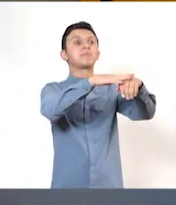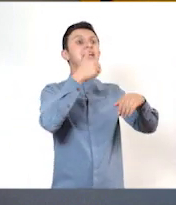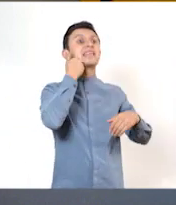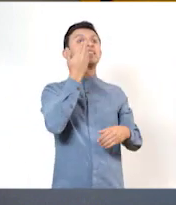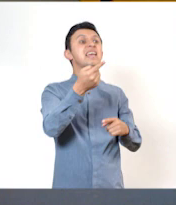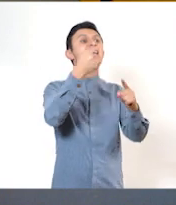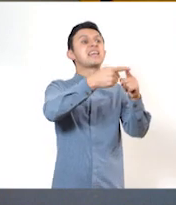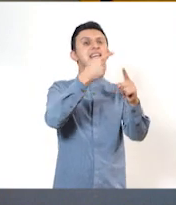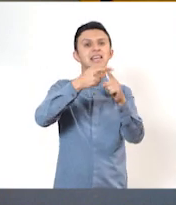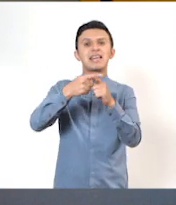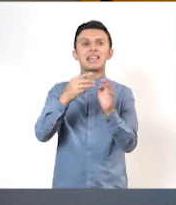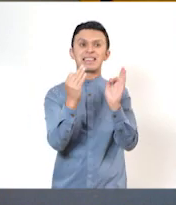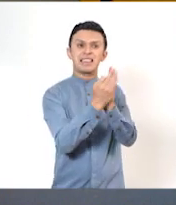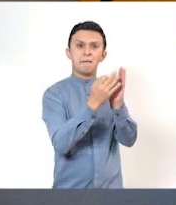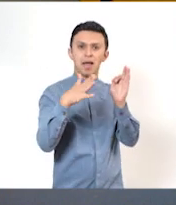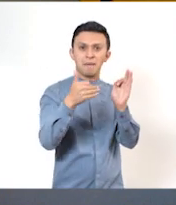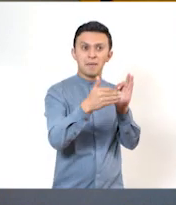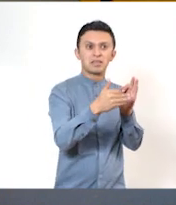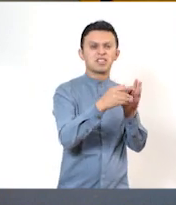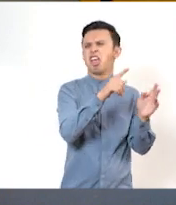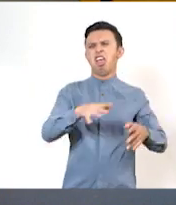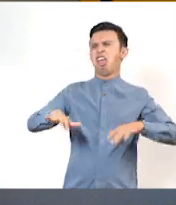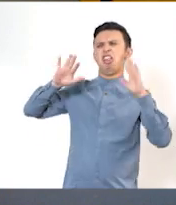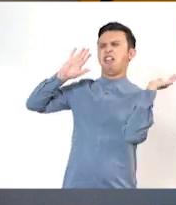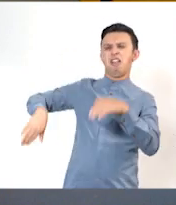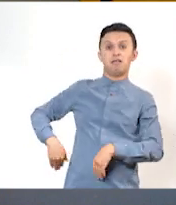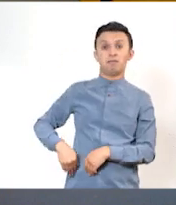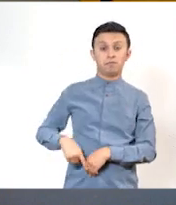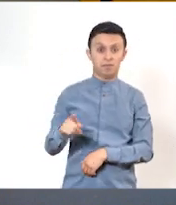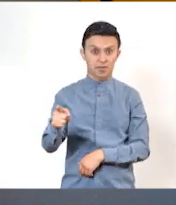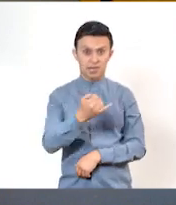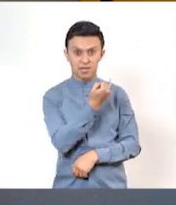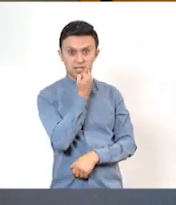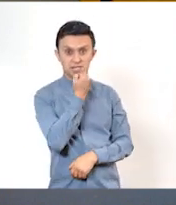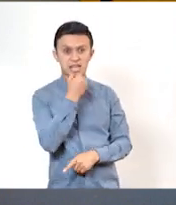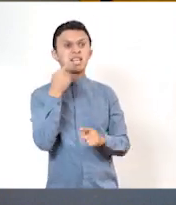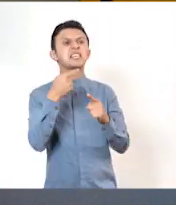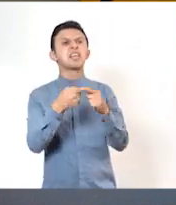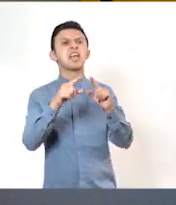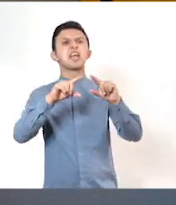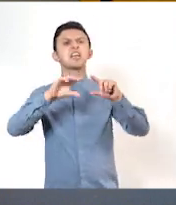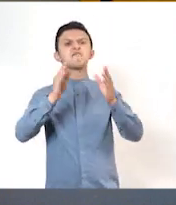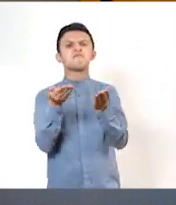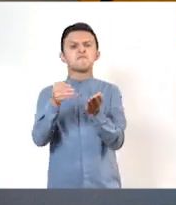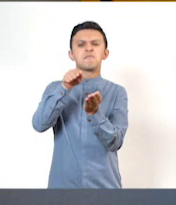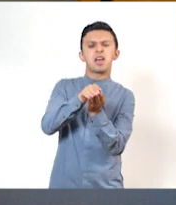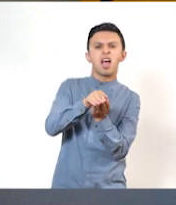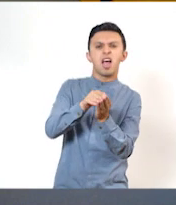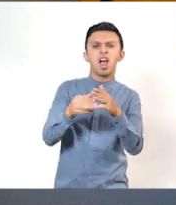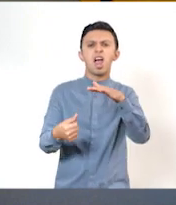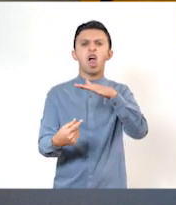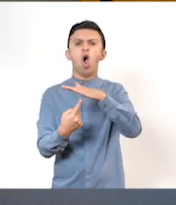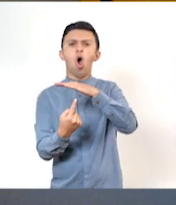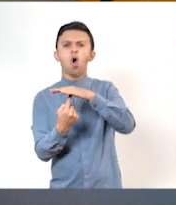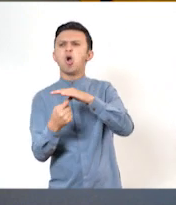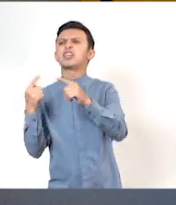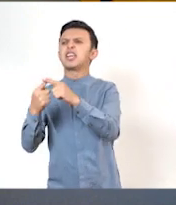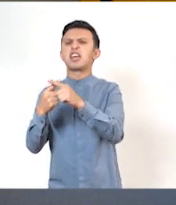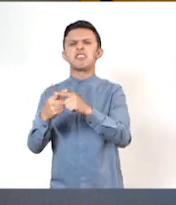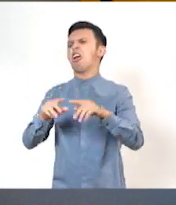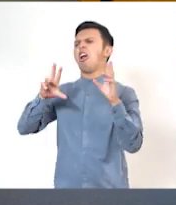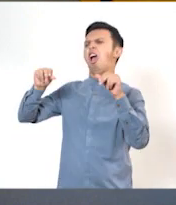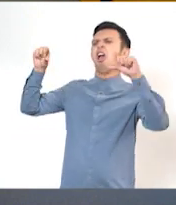de tichinda?". "¡Bú!", dijeron todos. Itzel, por su parte: "¿Quién quiere pasta de hongos?". "¡Bú!", dijeron